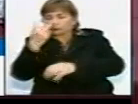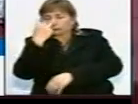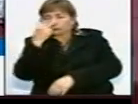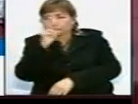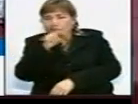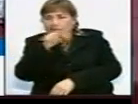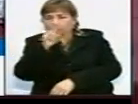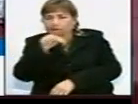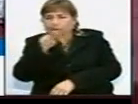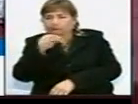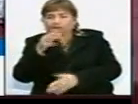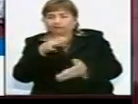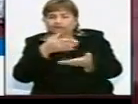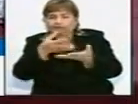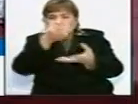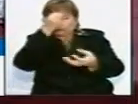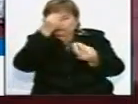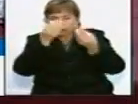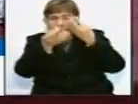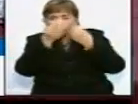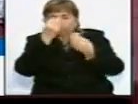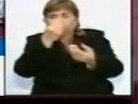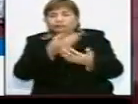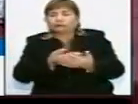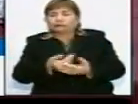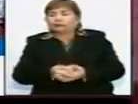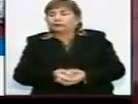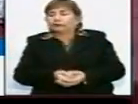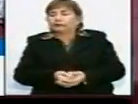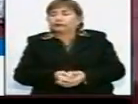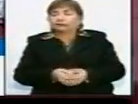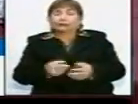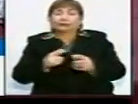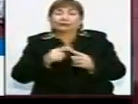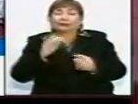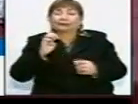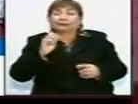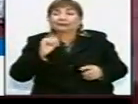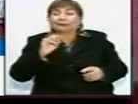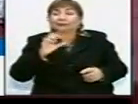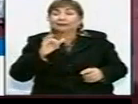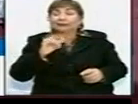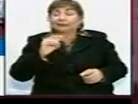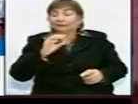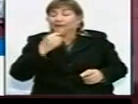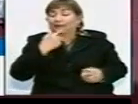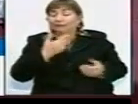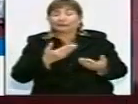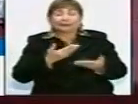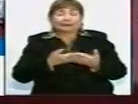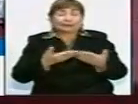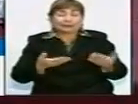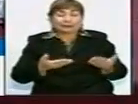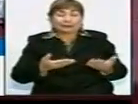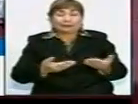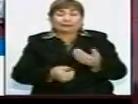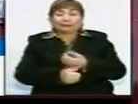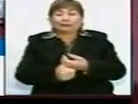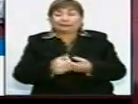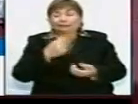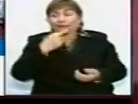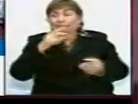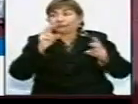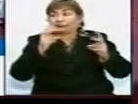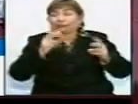asimilamos para tener la información o sea la temática en la actuación de la gestión de riesgo de desastres es un tema